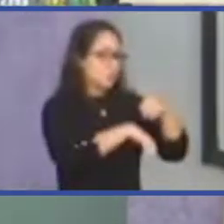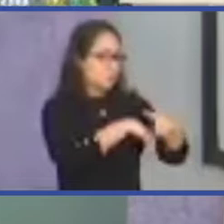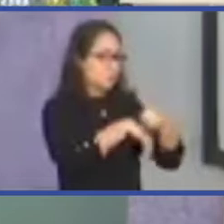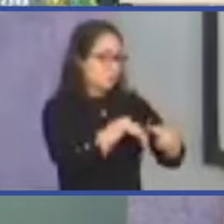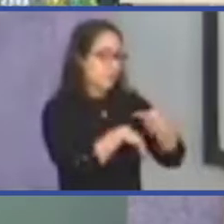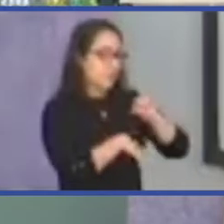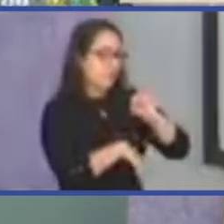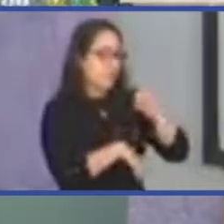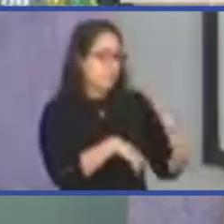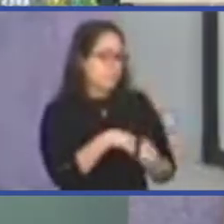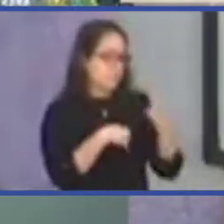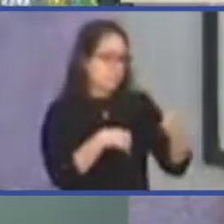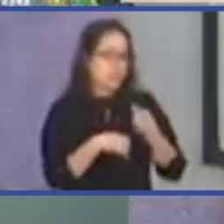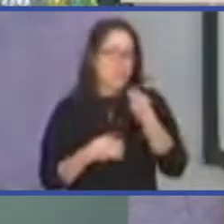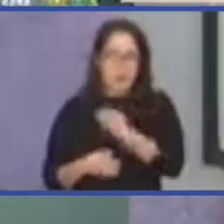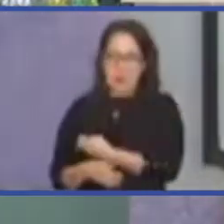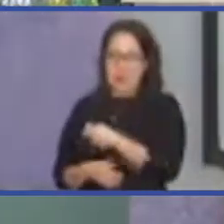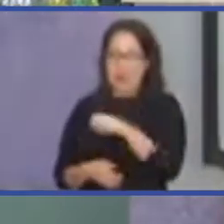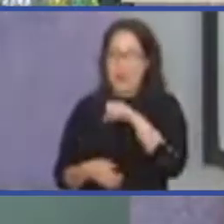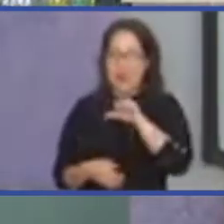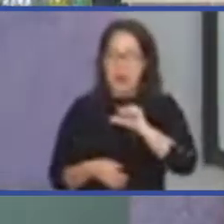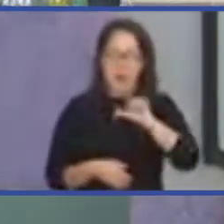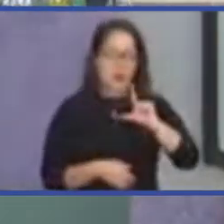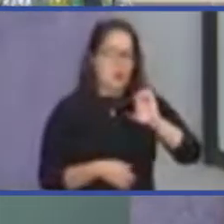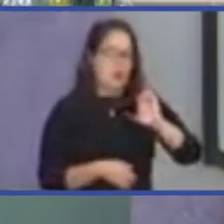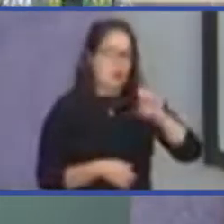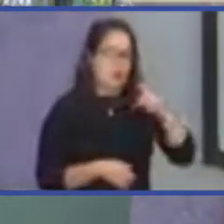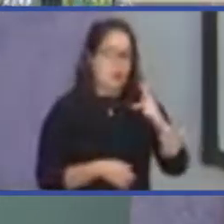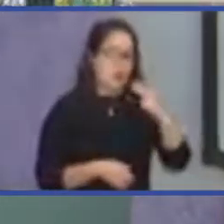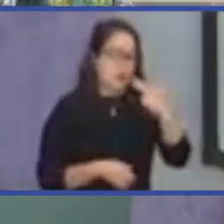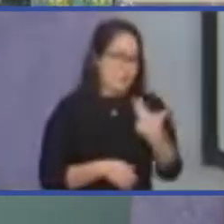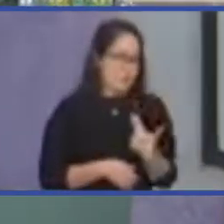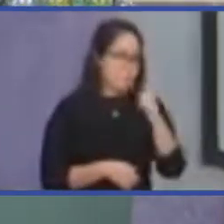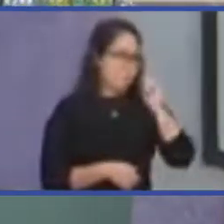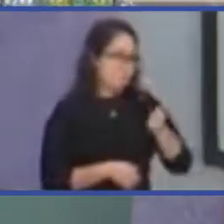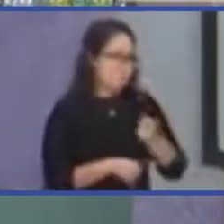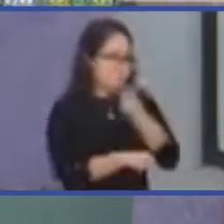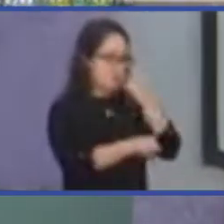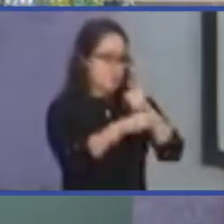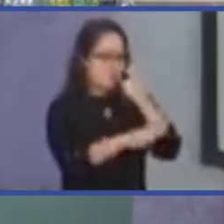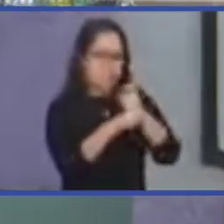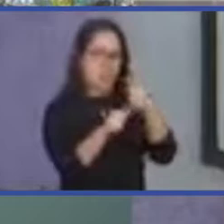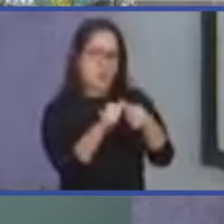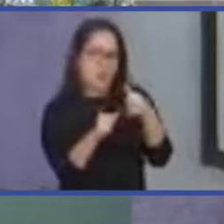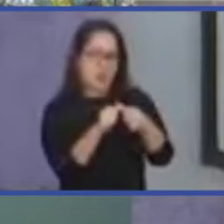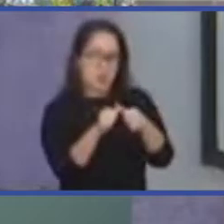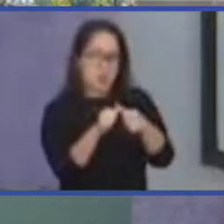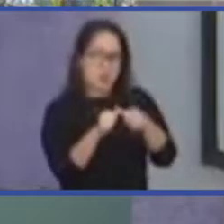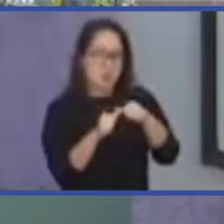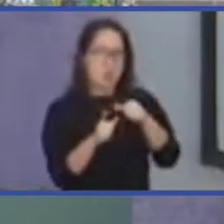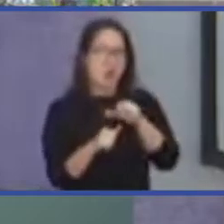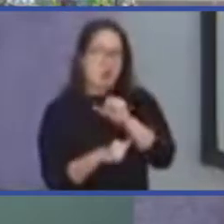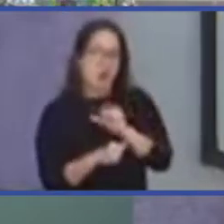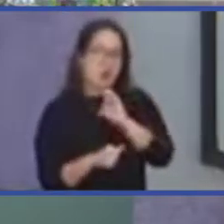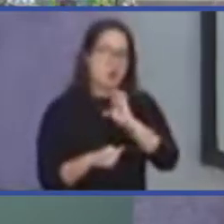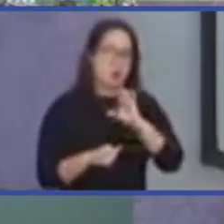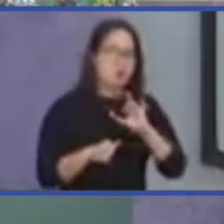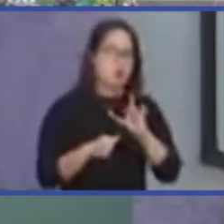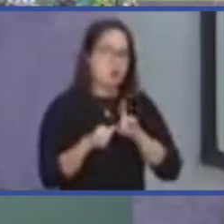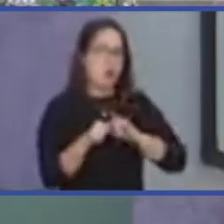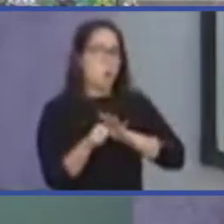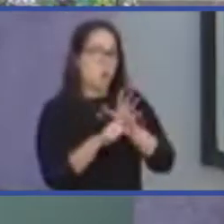y el Aleph es la primera letra del alfabeto hebreo, Aleph. Y entonces